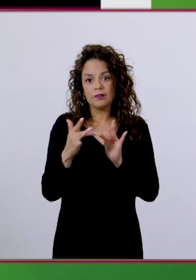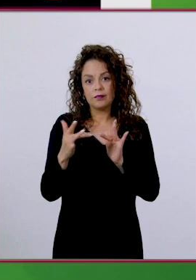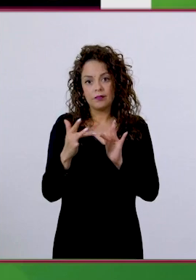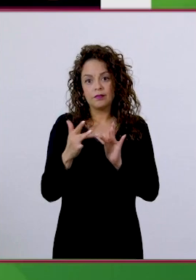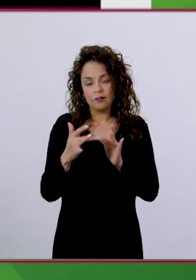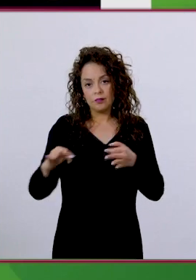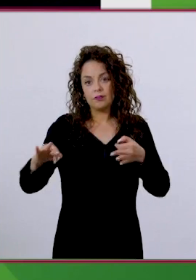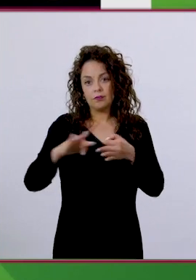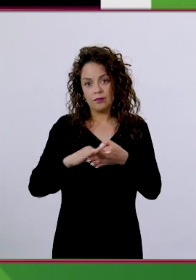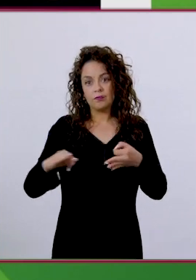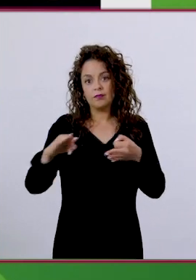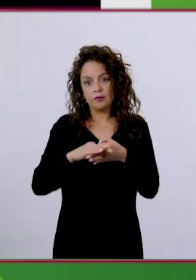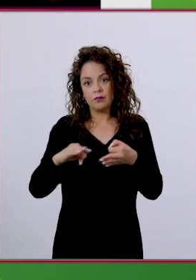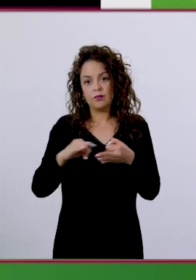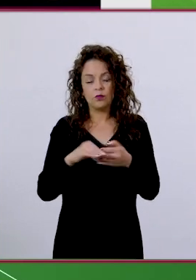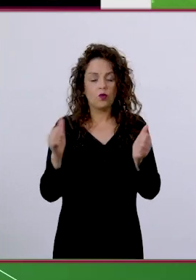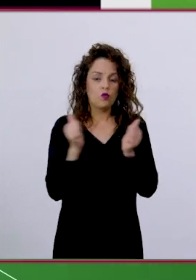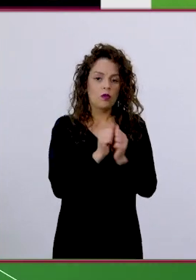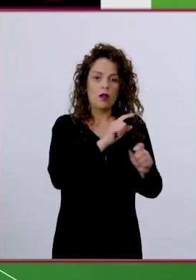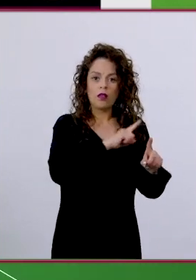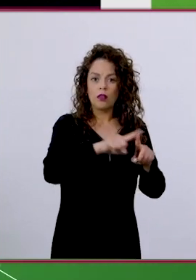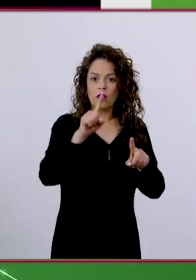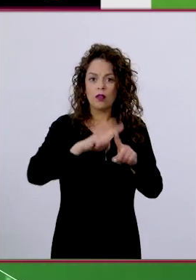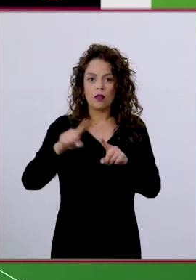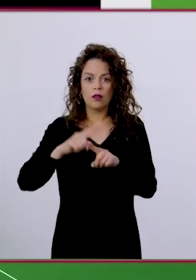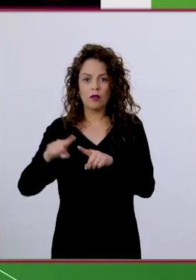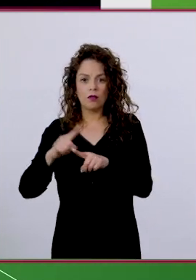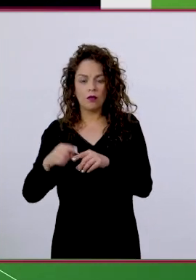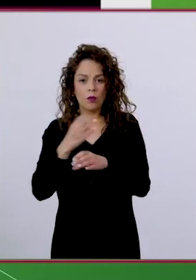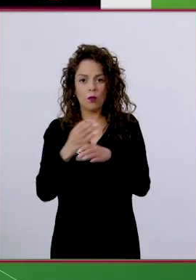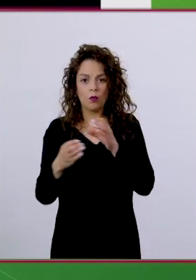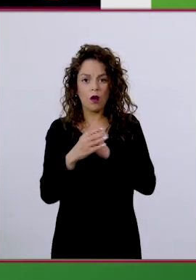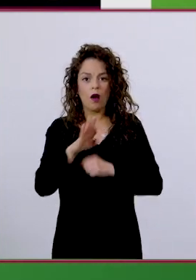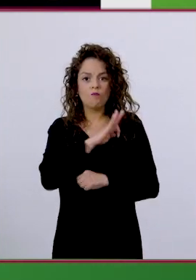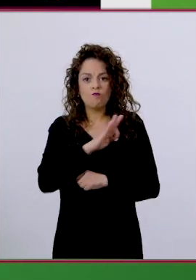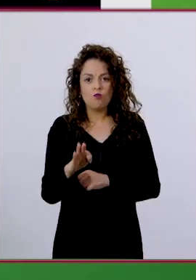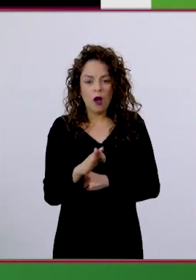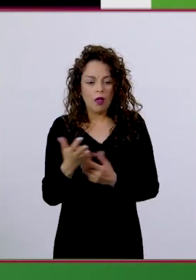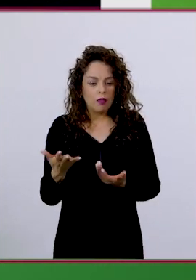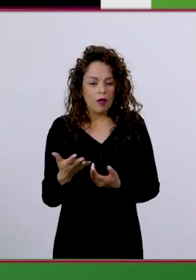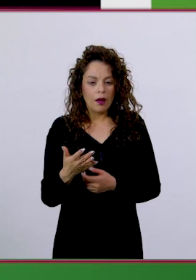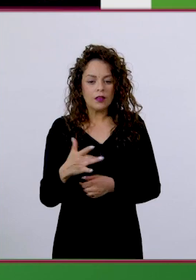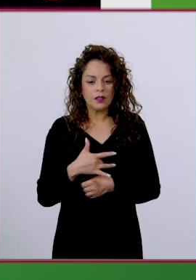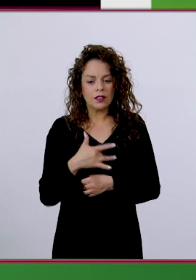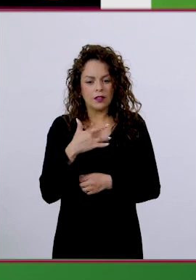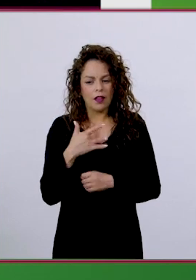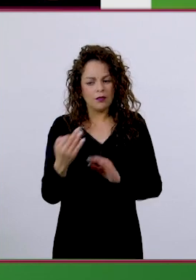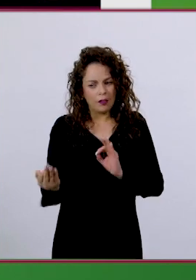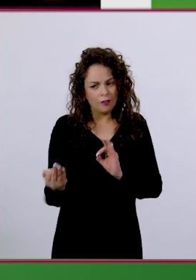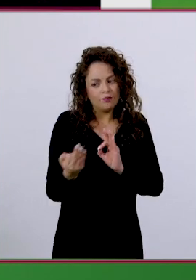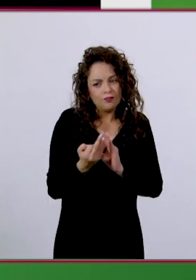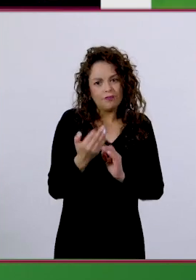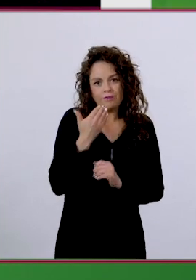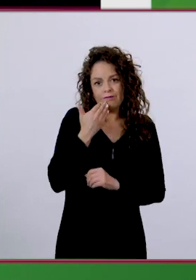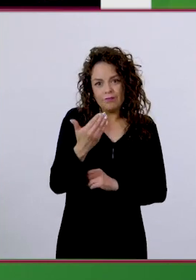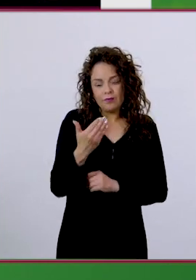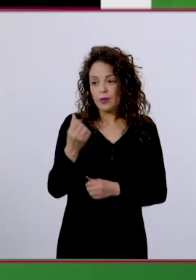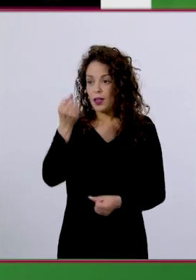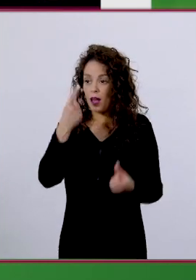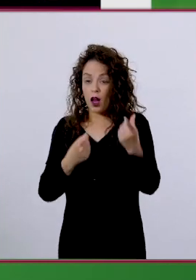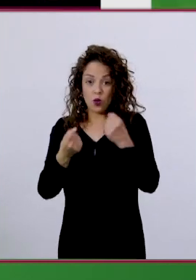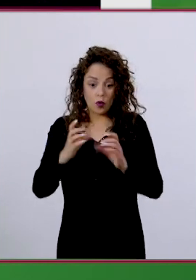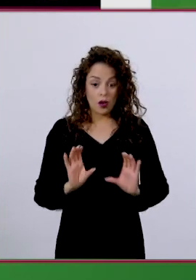manera continua y a través de diversas aproximaciones. De tal modo que algunas comunidades han